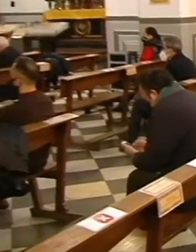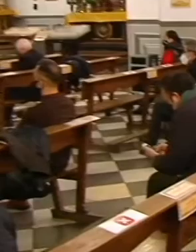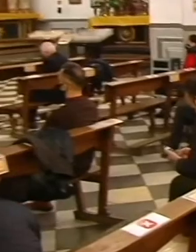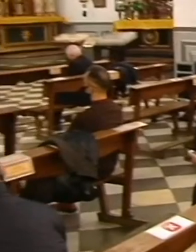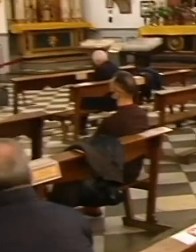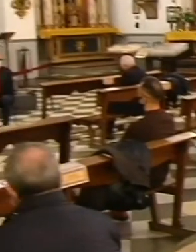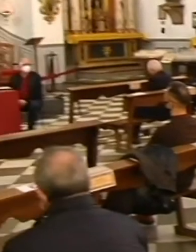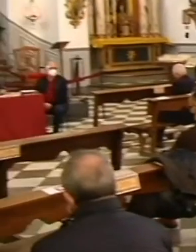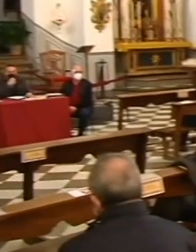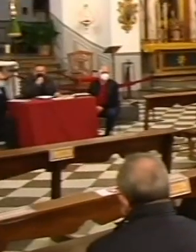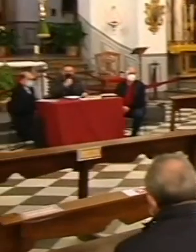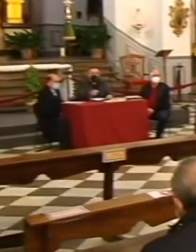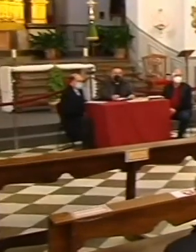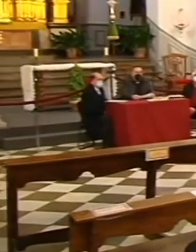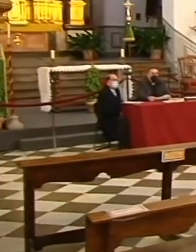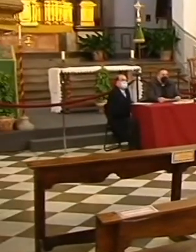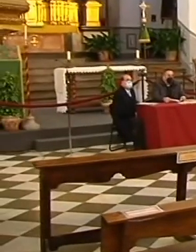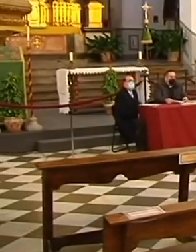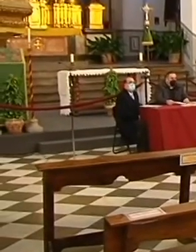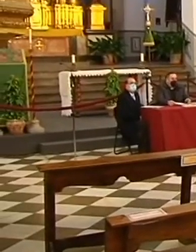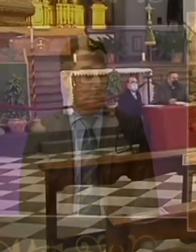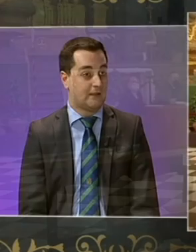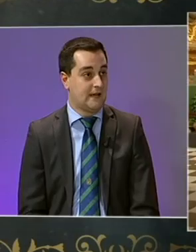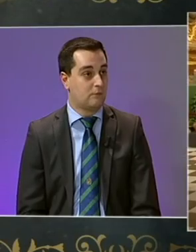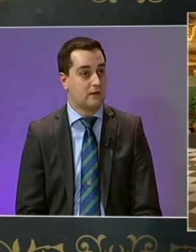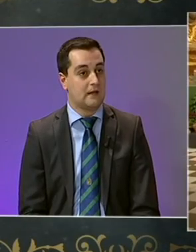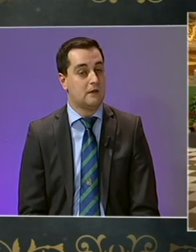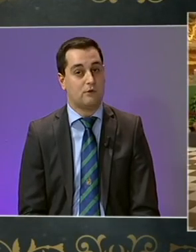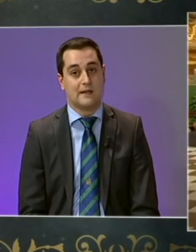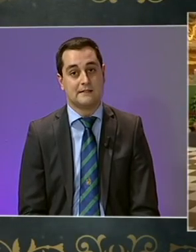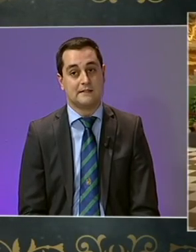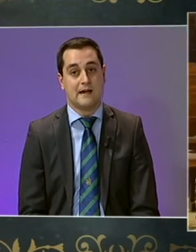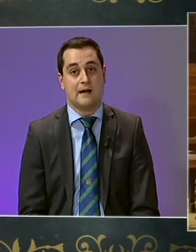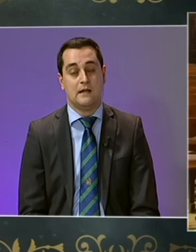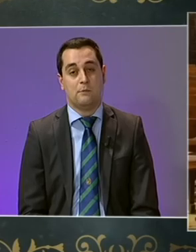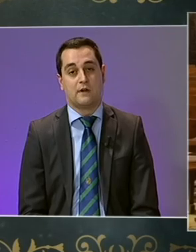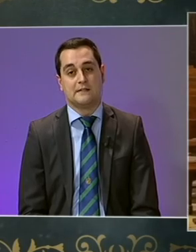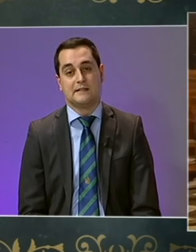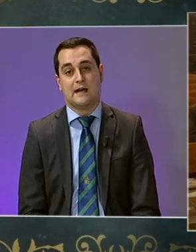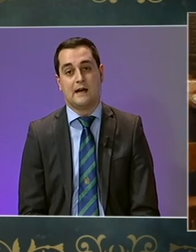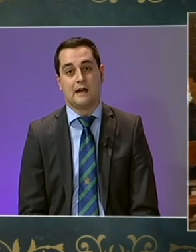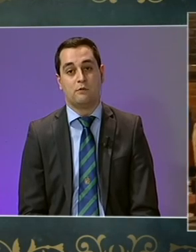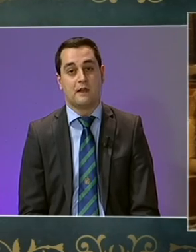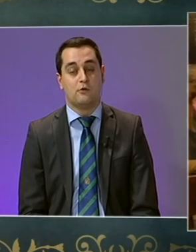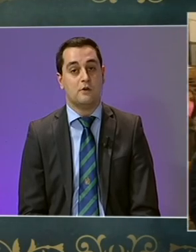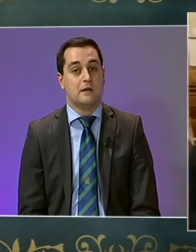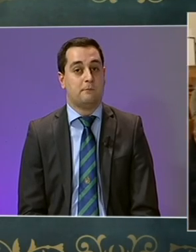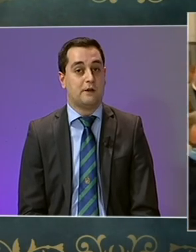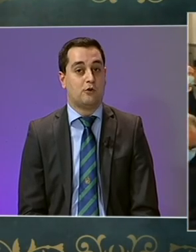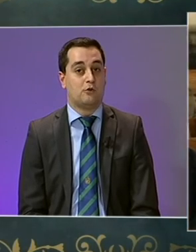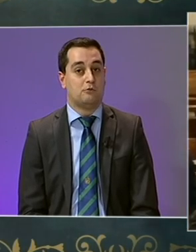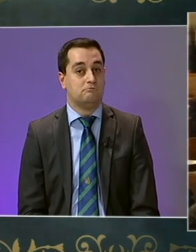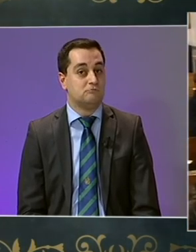que han pedido que esté el propio arzobispo que ya sabemos que no va a estar porque así sea porque así se ha anunciado